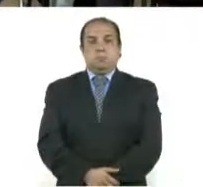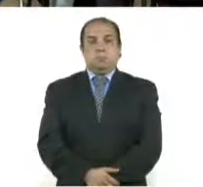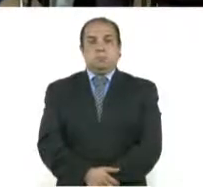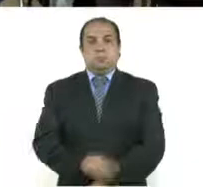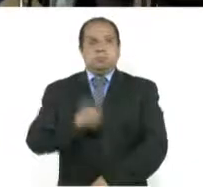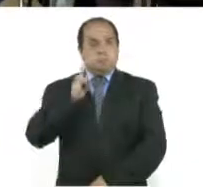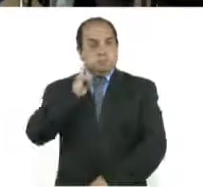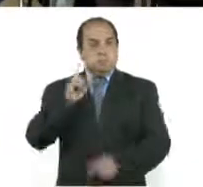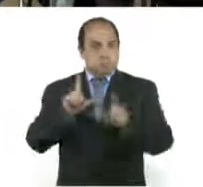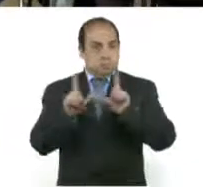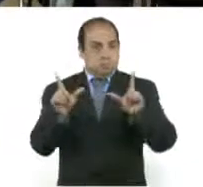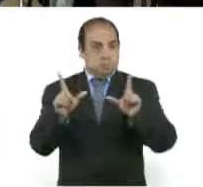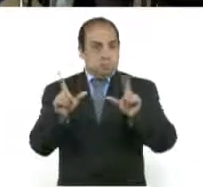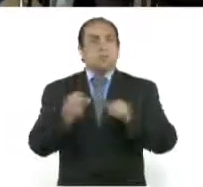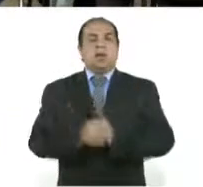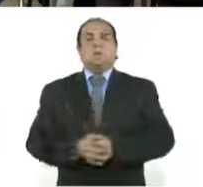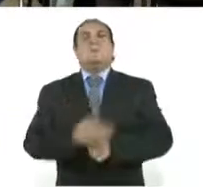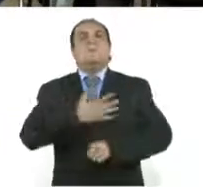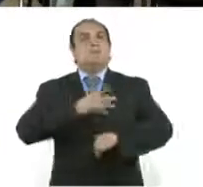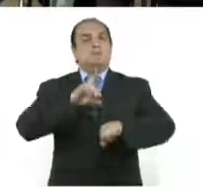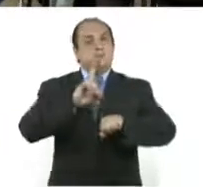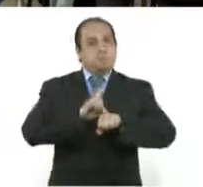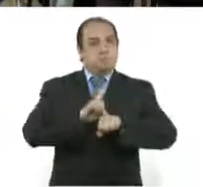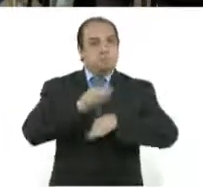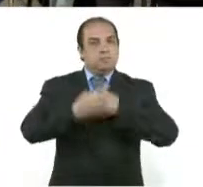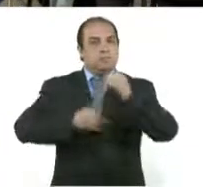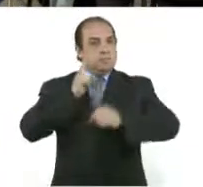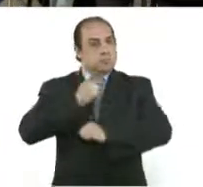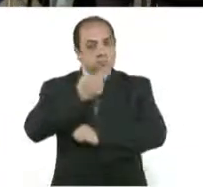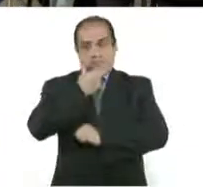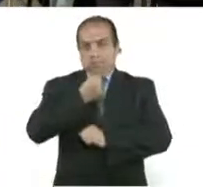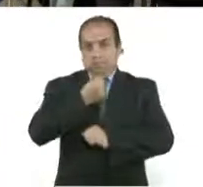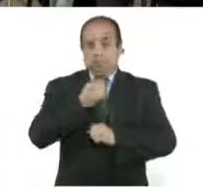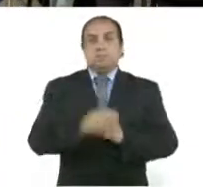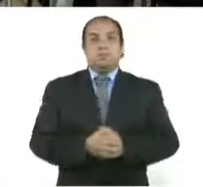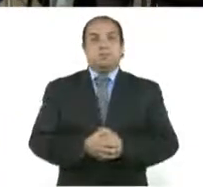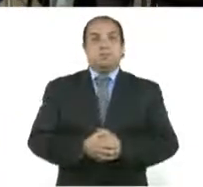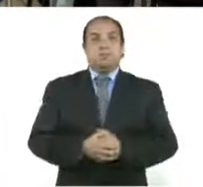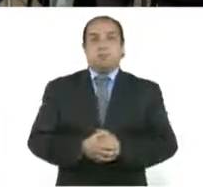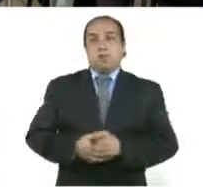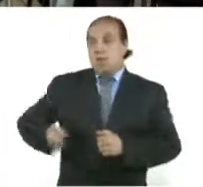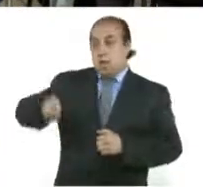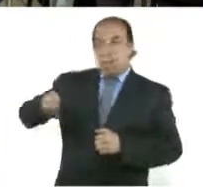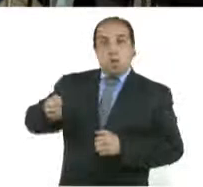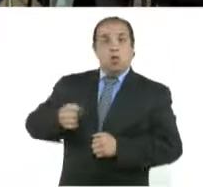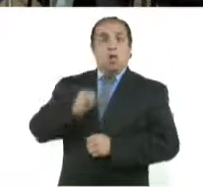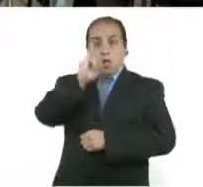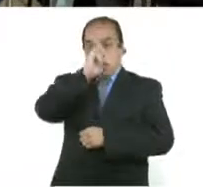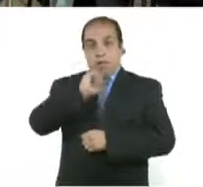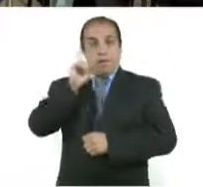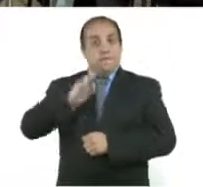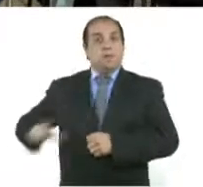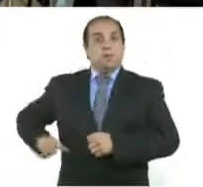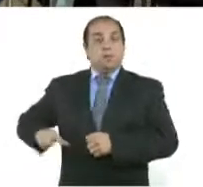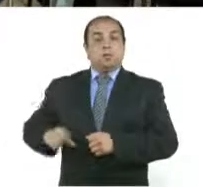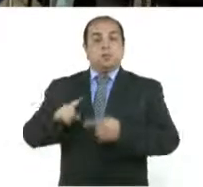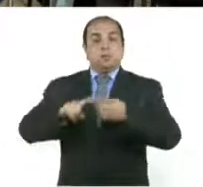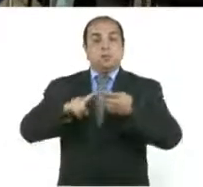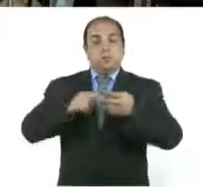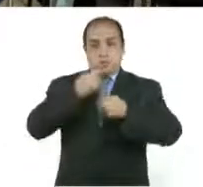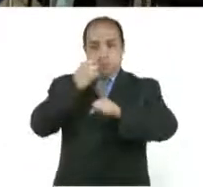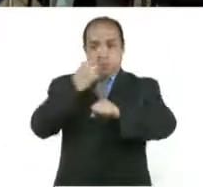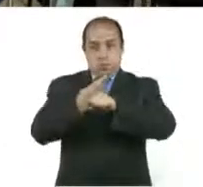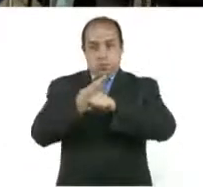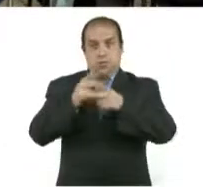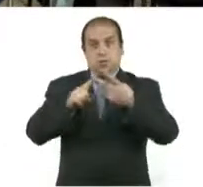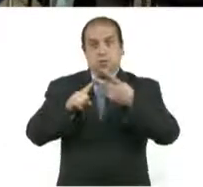Ahí está. Buenos días a todas y a todos. Saludo a la jefa de gobierno, a la secretaria, a